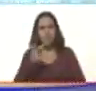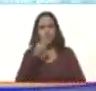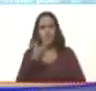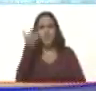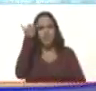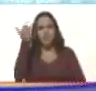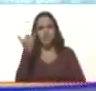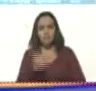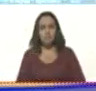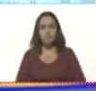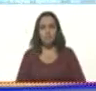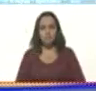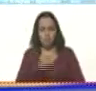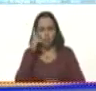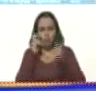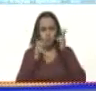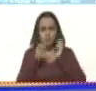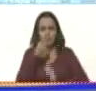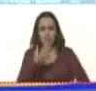te suena la idea?